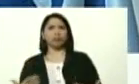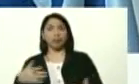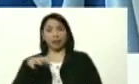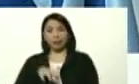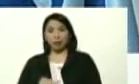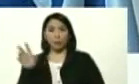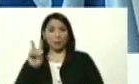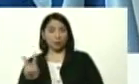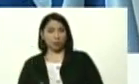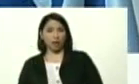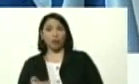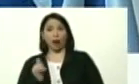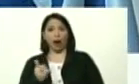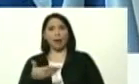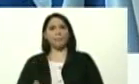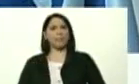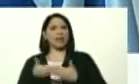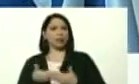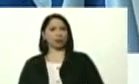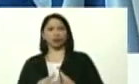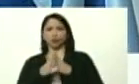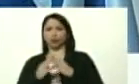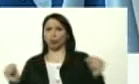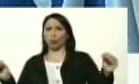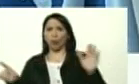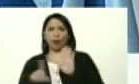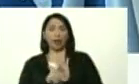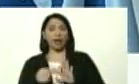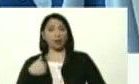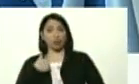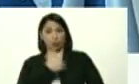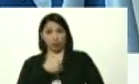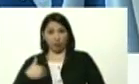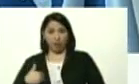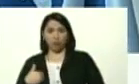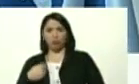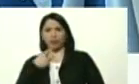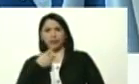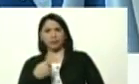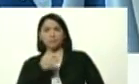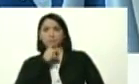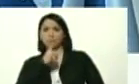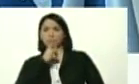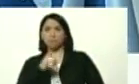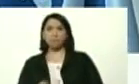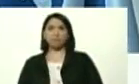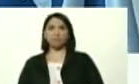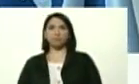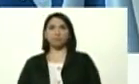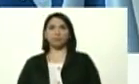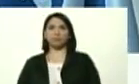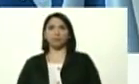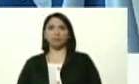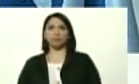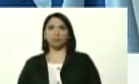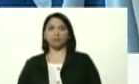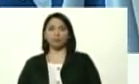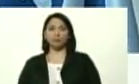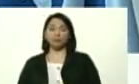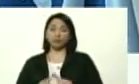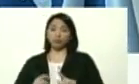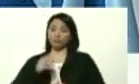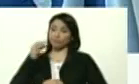peso de la ley. Y eso es lo que quiero destacar para